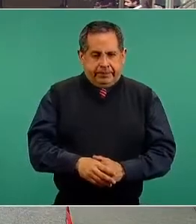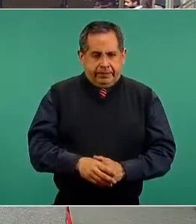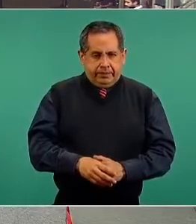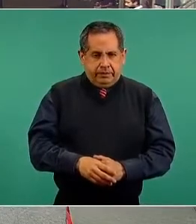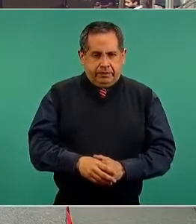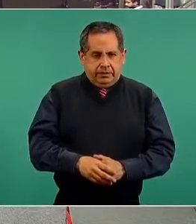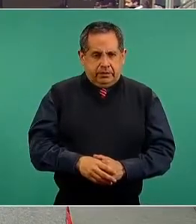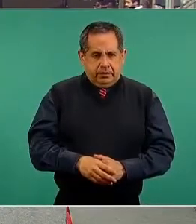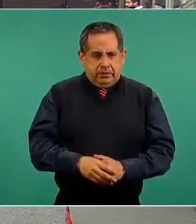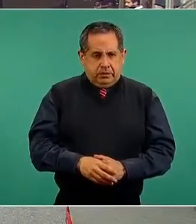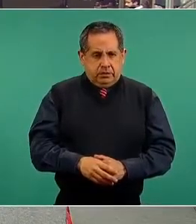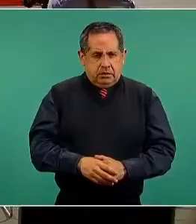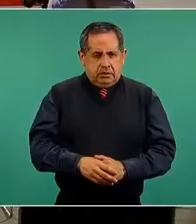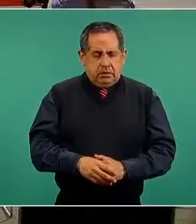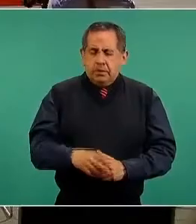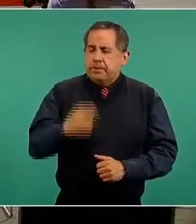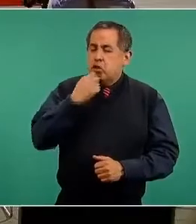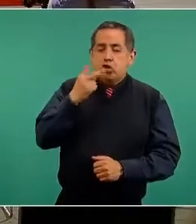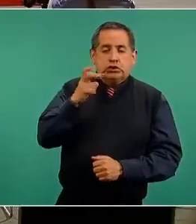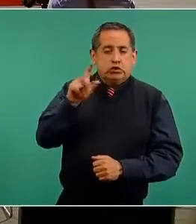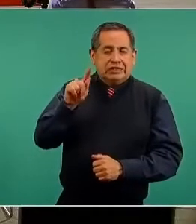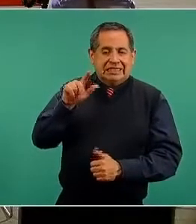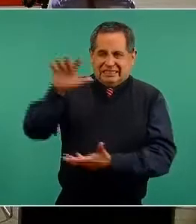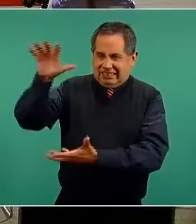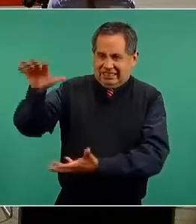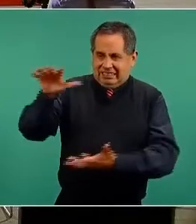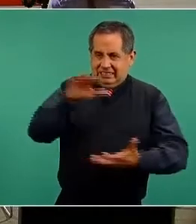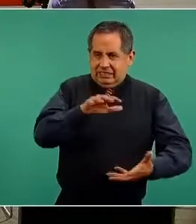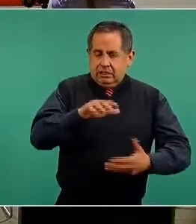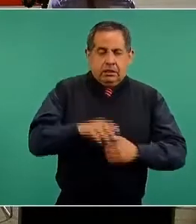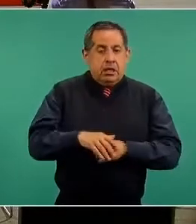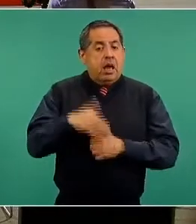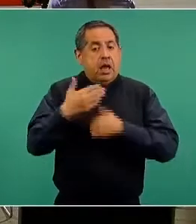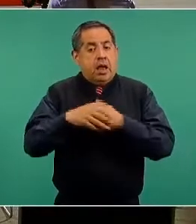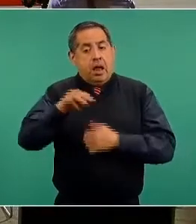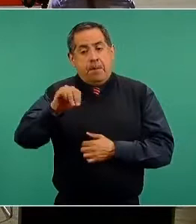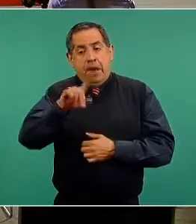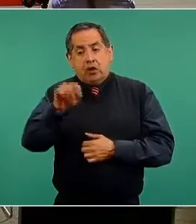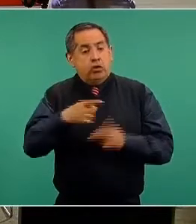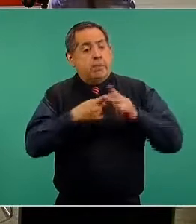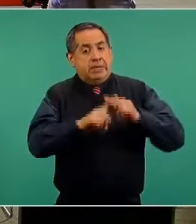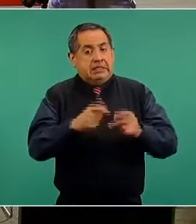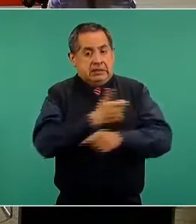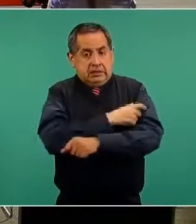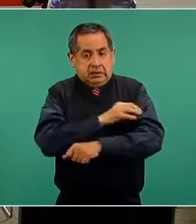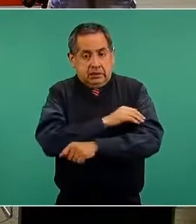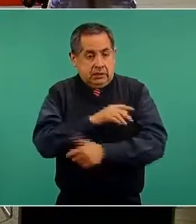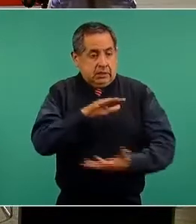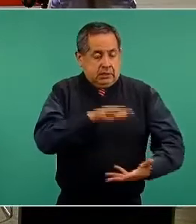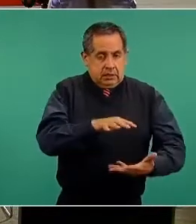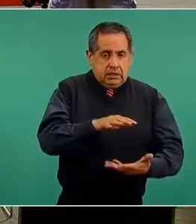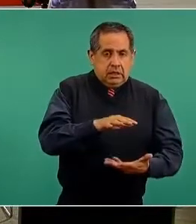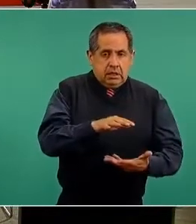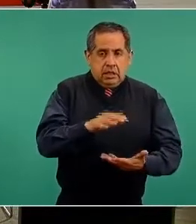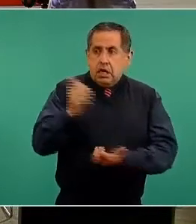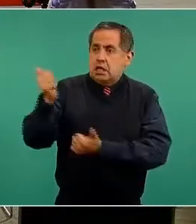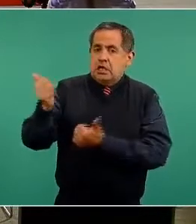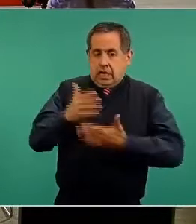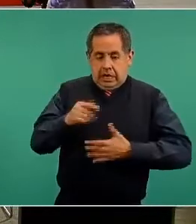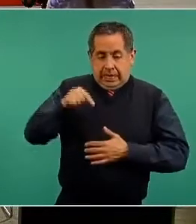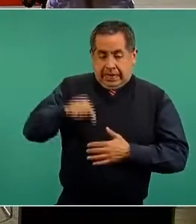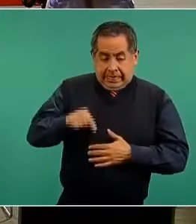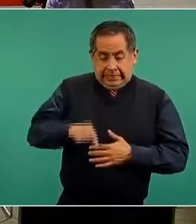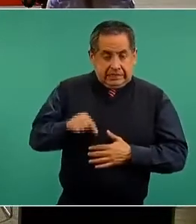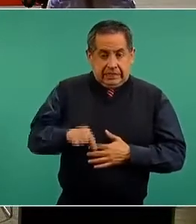Perdón, 270 cargamentos. Estarán para aplicación en marzo, sí. No necesariamente es este producto, digamos, lo que llegue hoy no es que